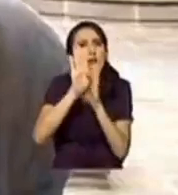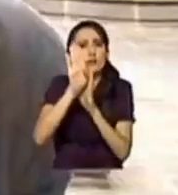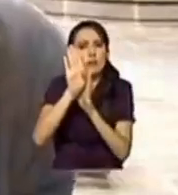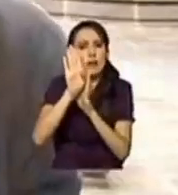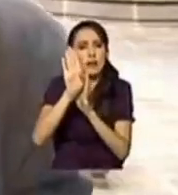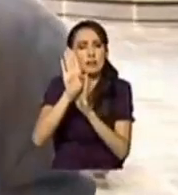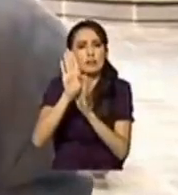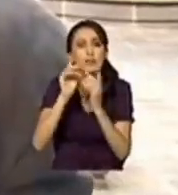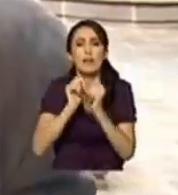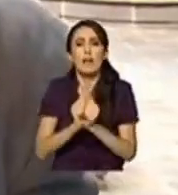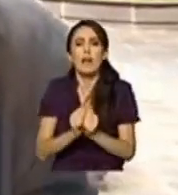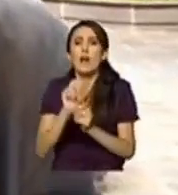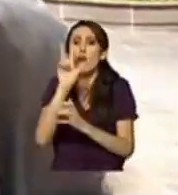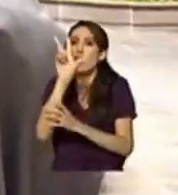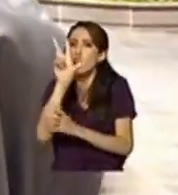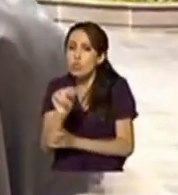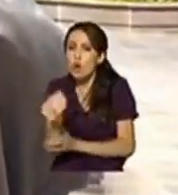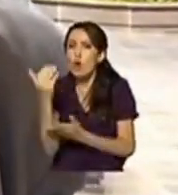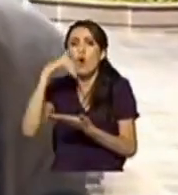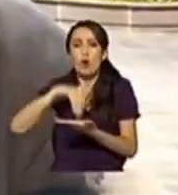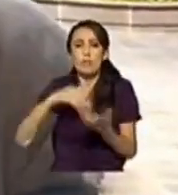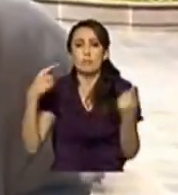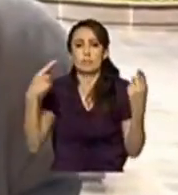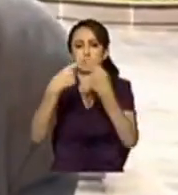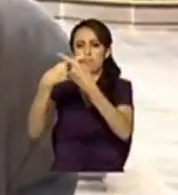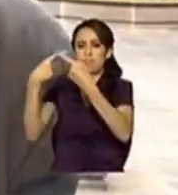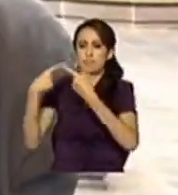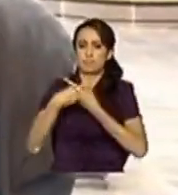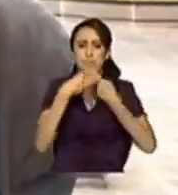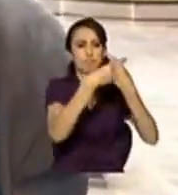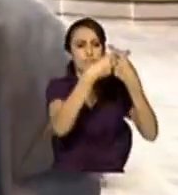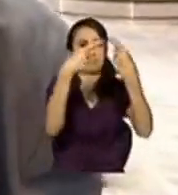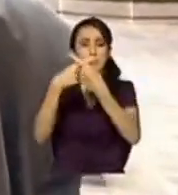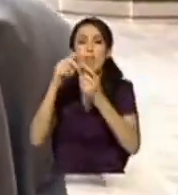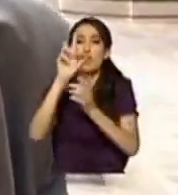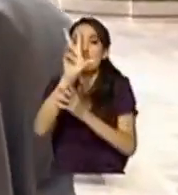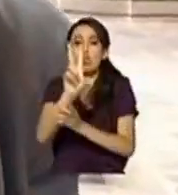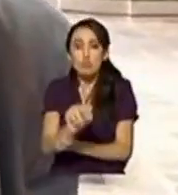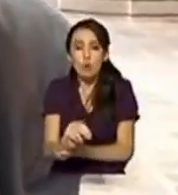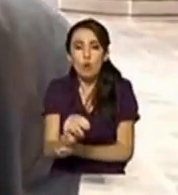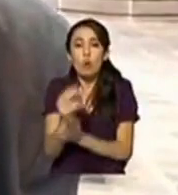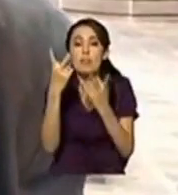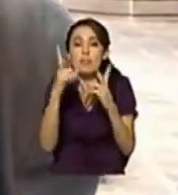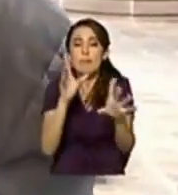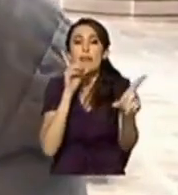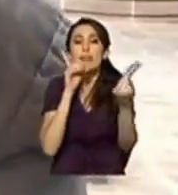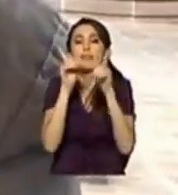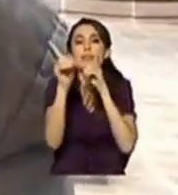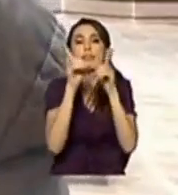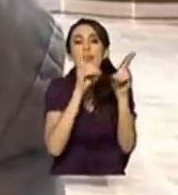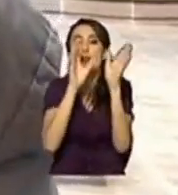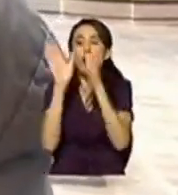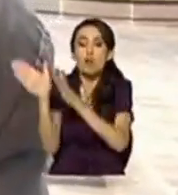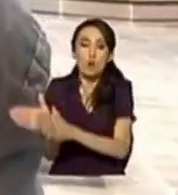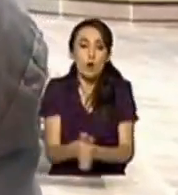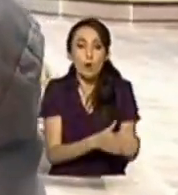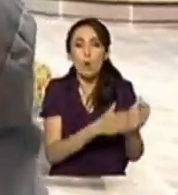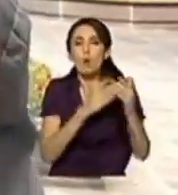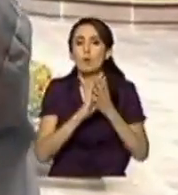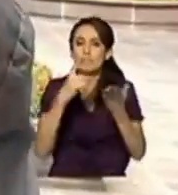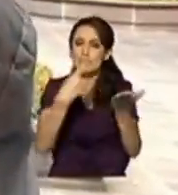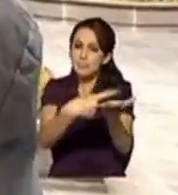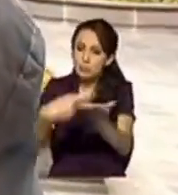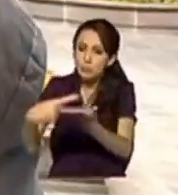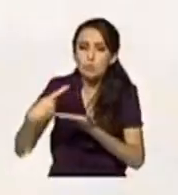se debe ir hacia el enfrentamiento y la violencia, sino entrar en el diálogo y discutirlo con sinceridad,